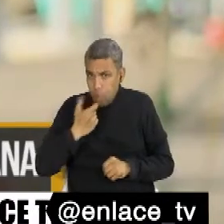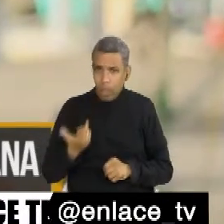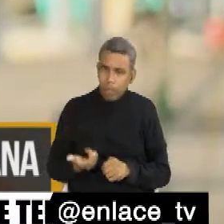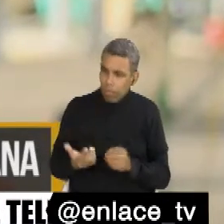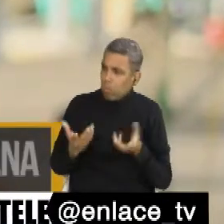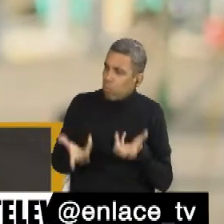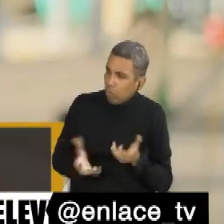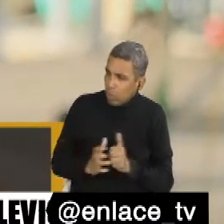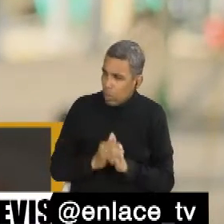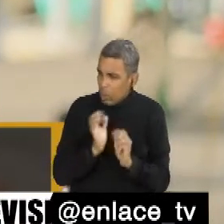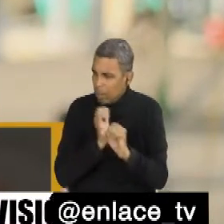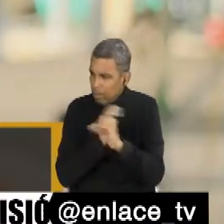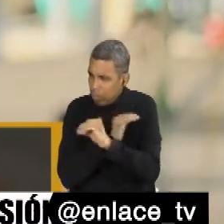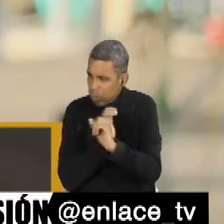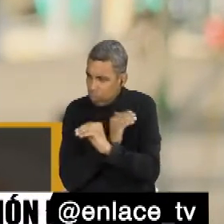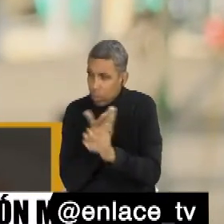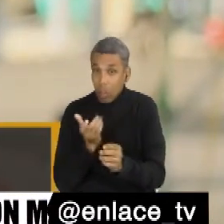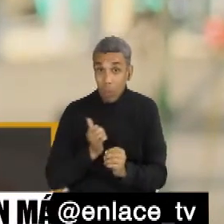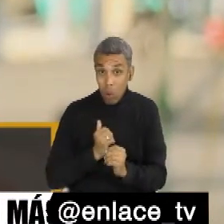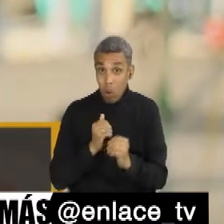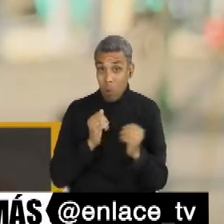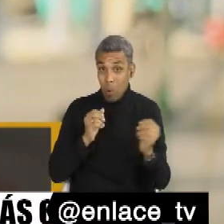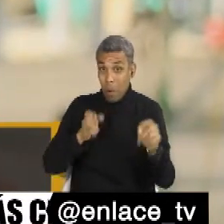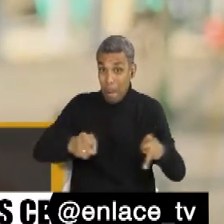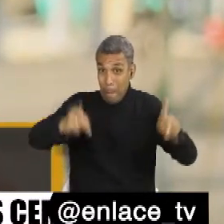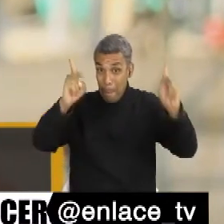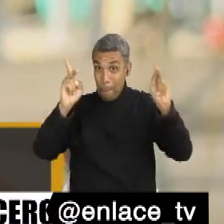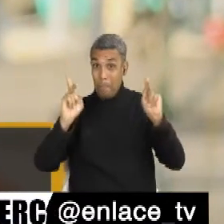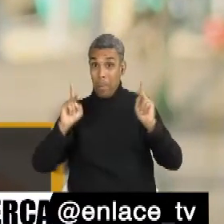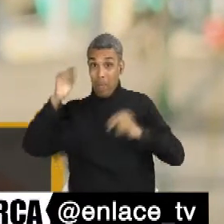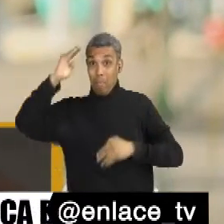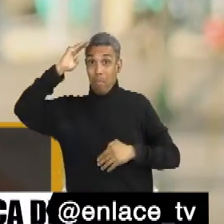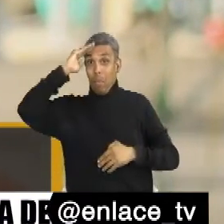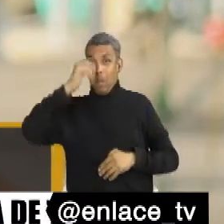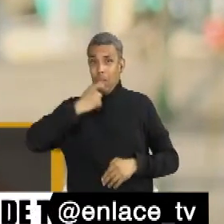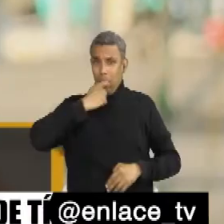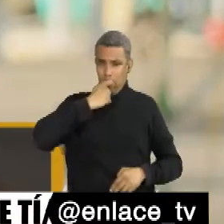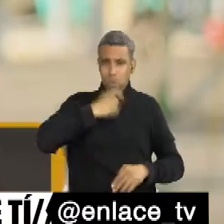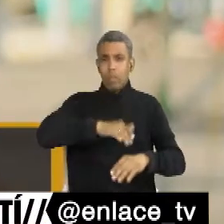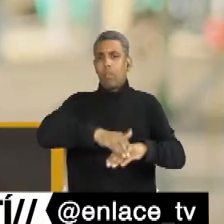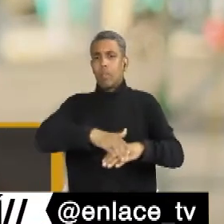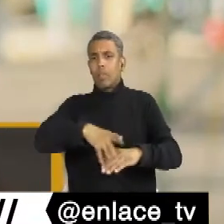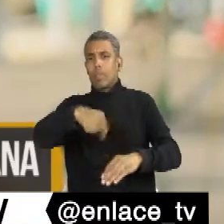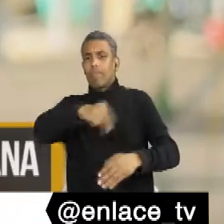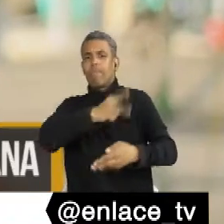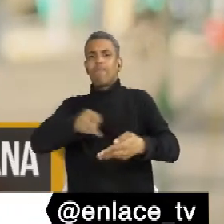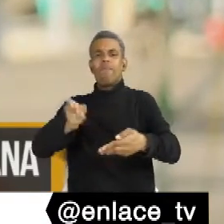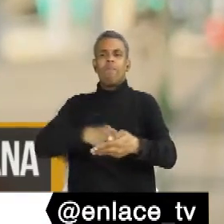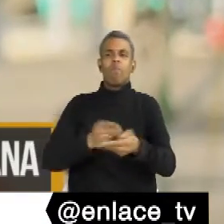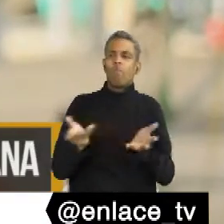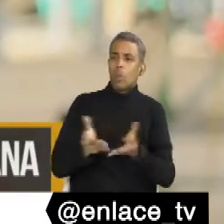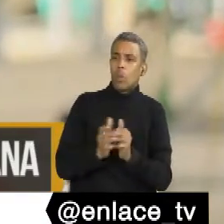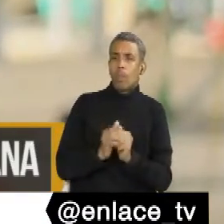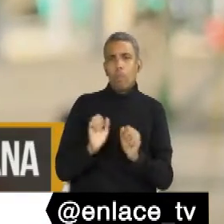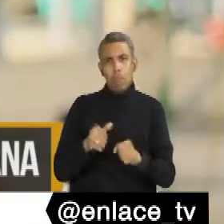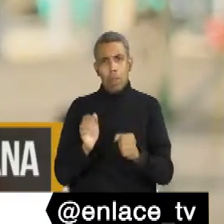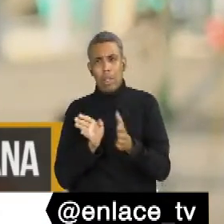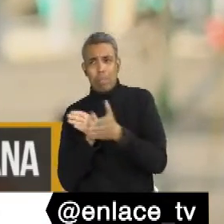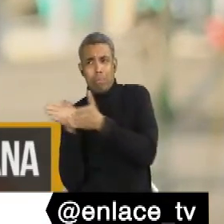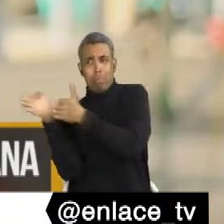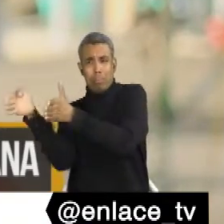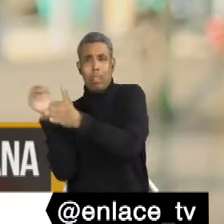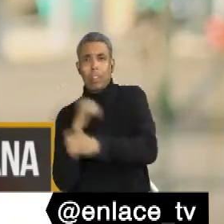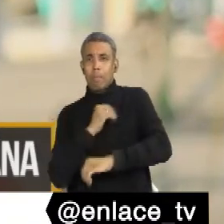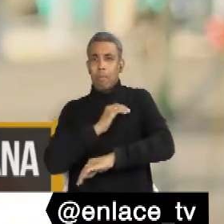ese día van a haber alférez en ambos sentidos indicando pues cuáles van a ser las rutas alternas. Pues ahí tenemos la diagonal 60 o se puede salir por la